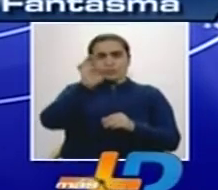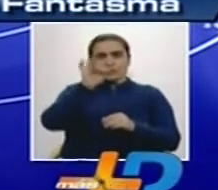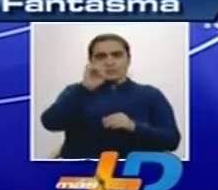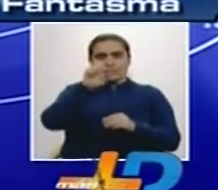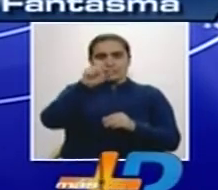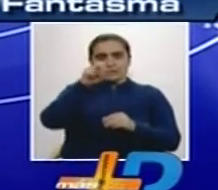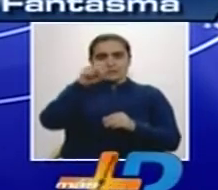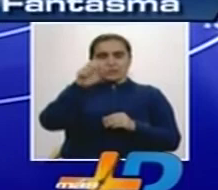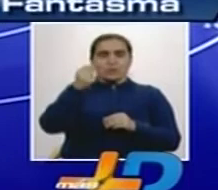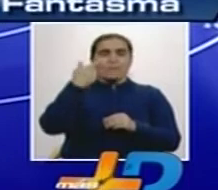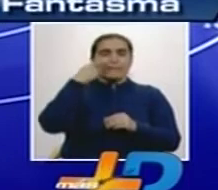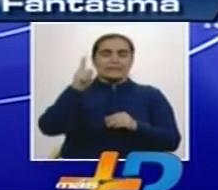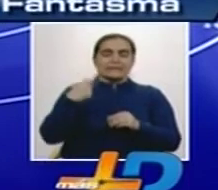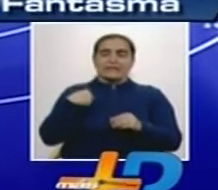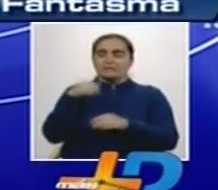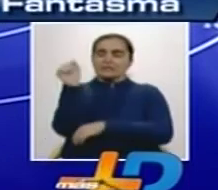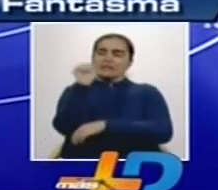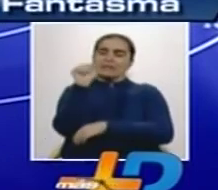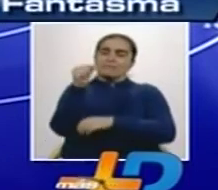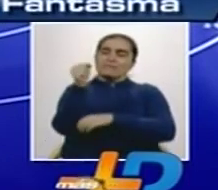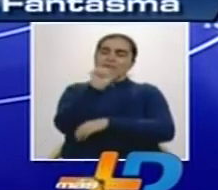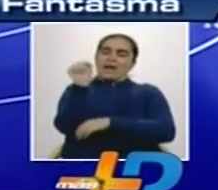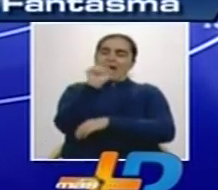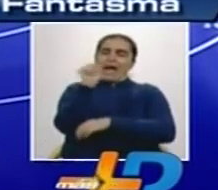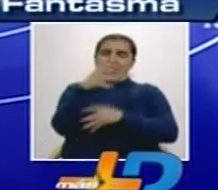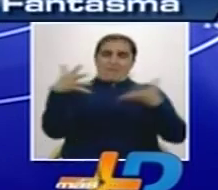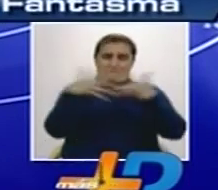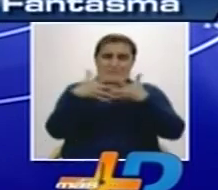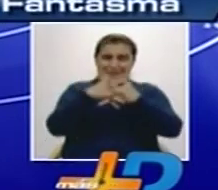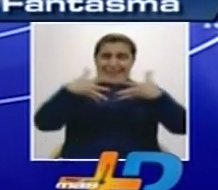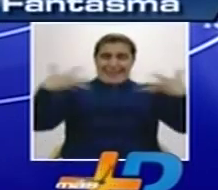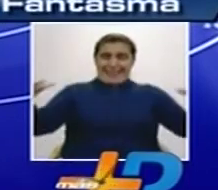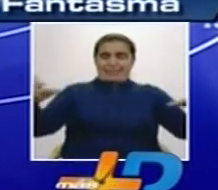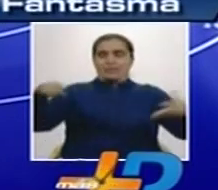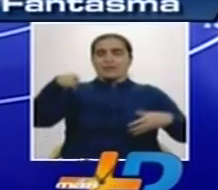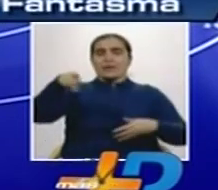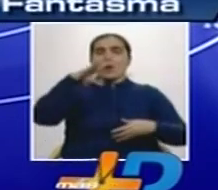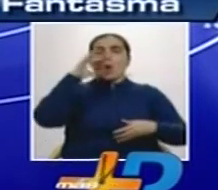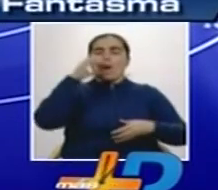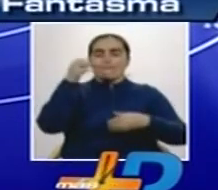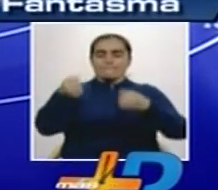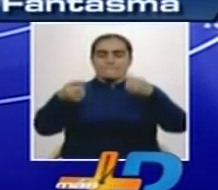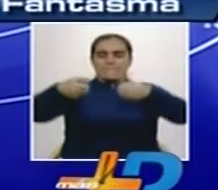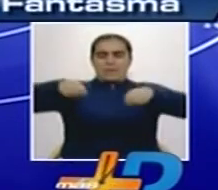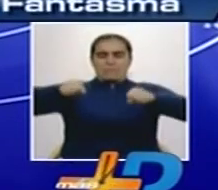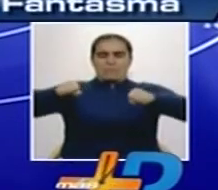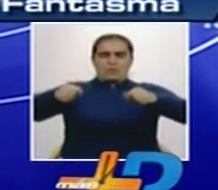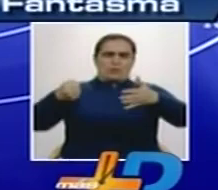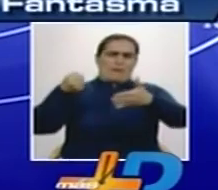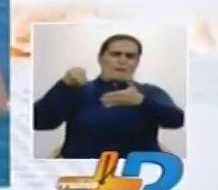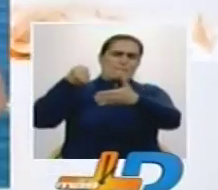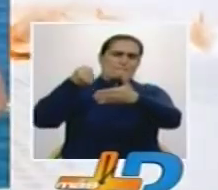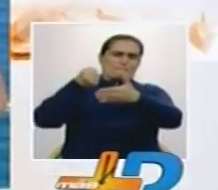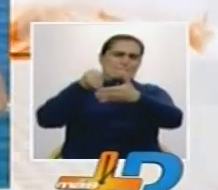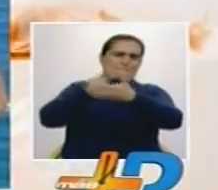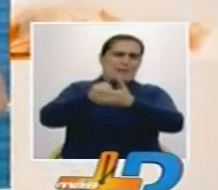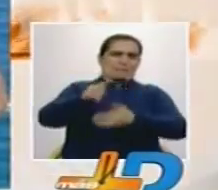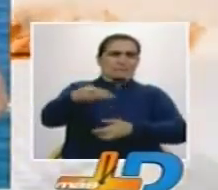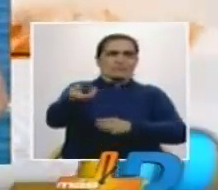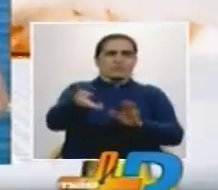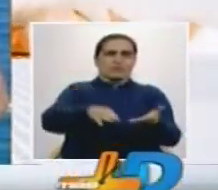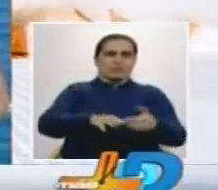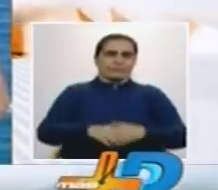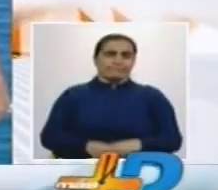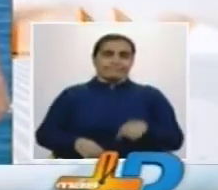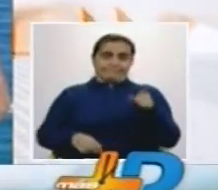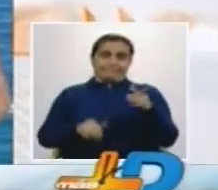cuando regresaba a su casa en Yumbo a bordo de una motocicleta. Tras el percance, el conductor del vehículo huyó del lugar. Él era